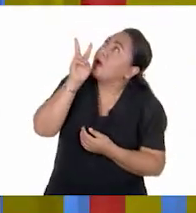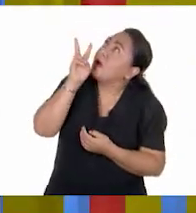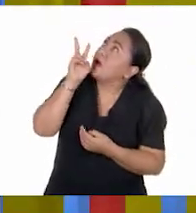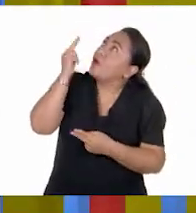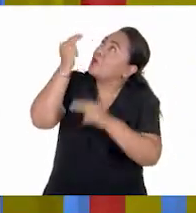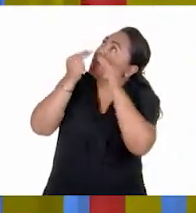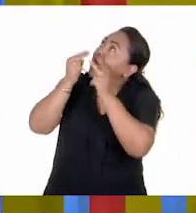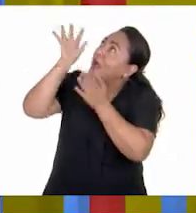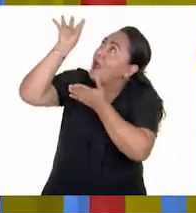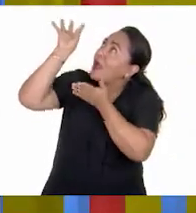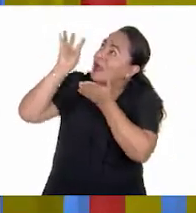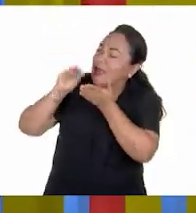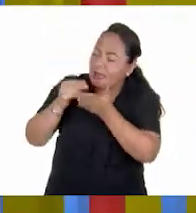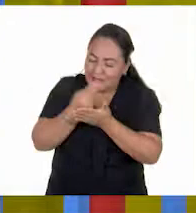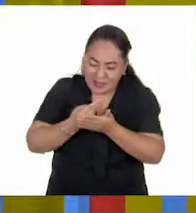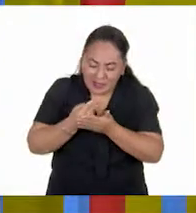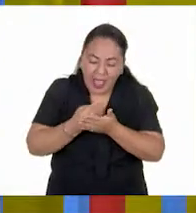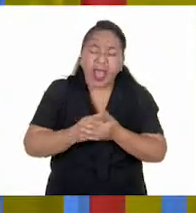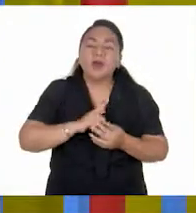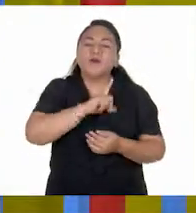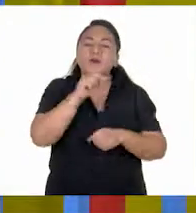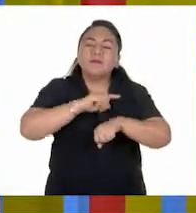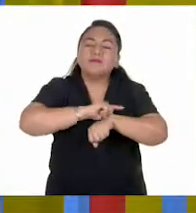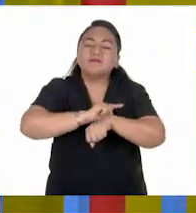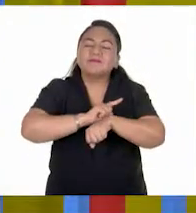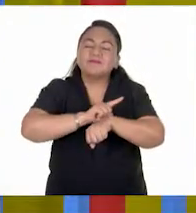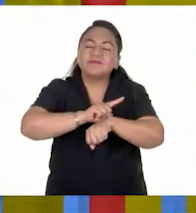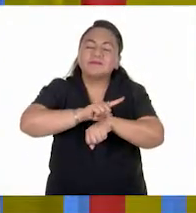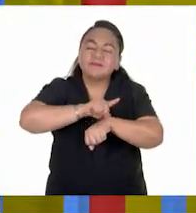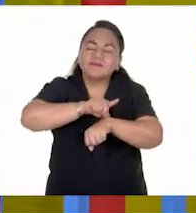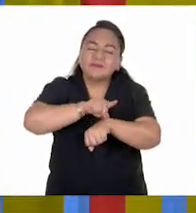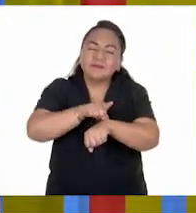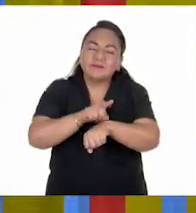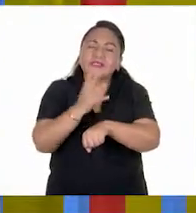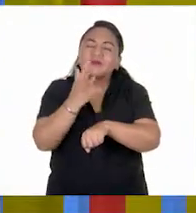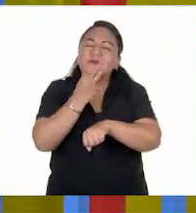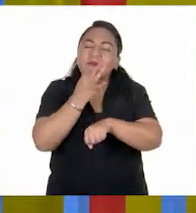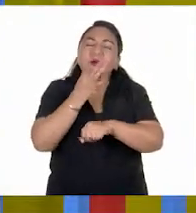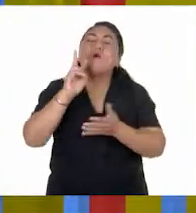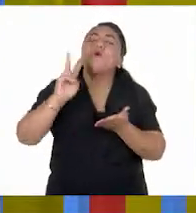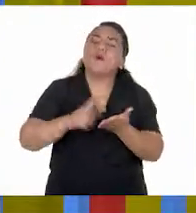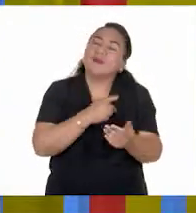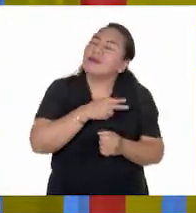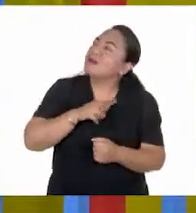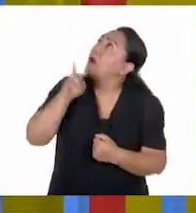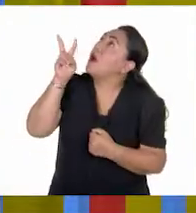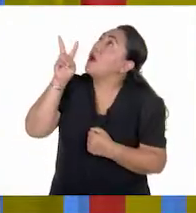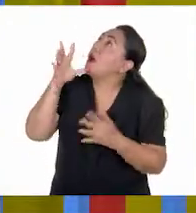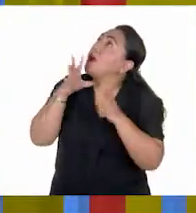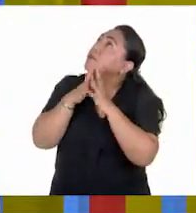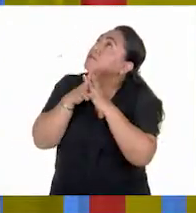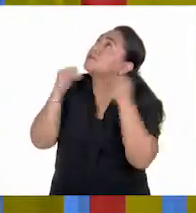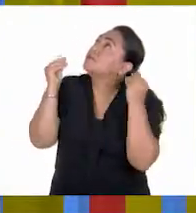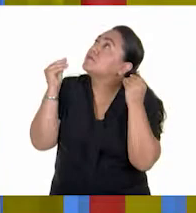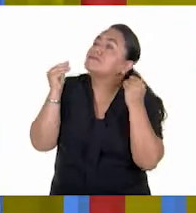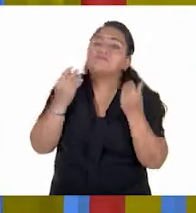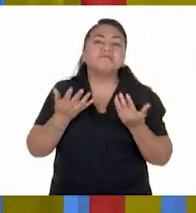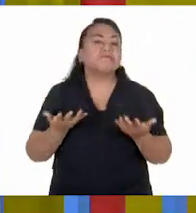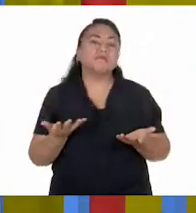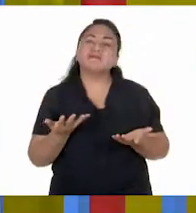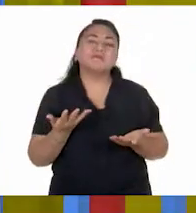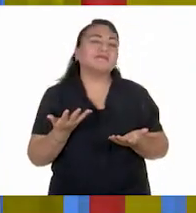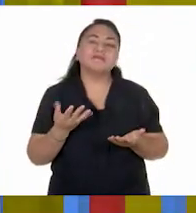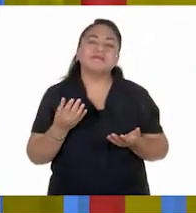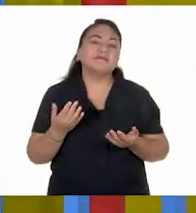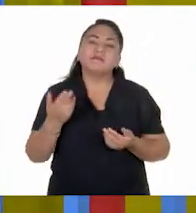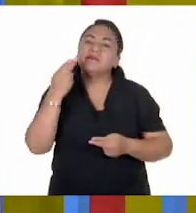es probable que a los 5 minutos o a los 10 minutos o después de un rato, esa nube ya no esté. Y entonces no nos sirve para ubicar